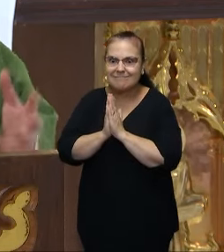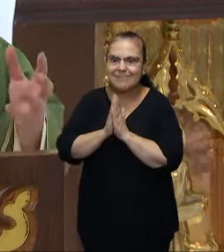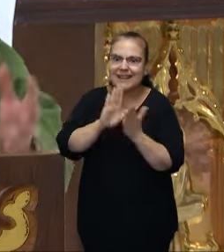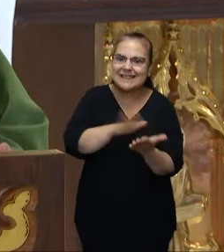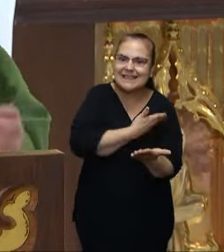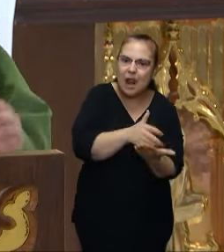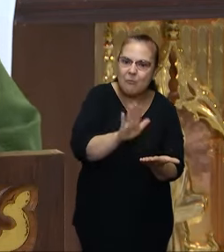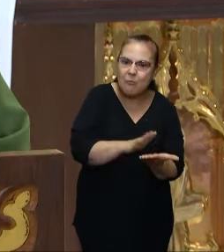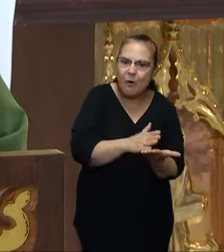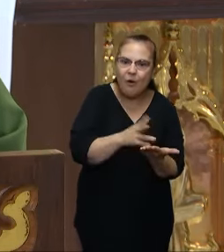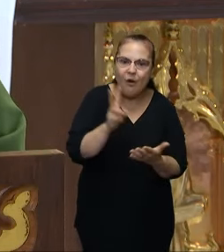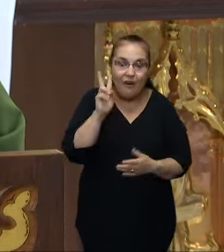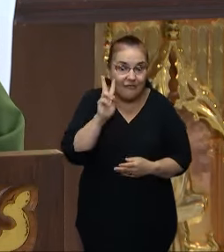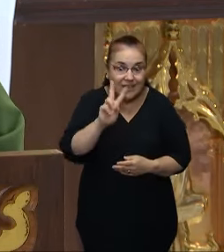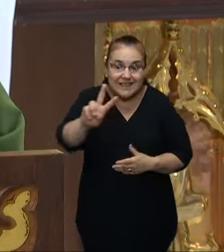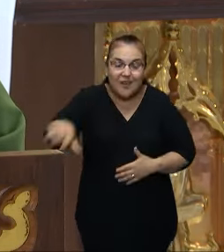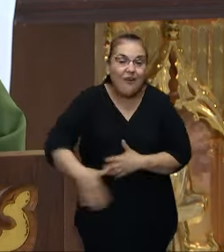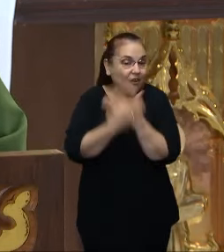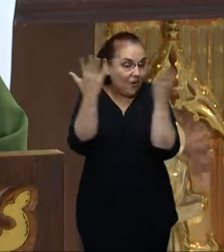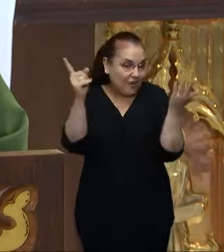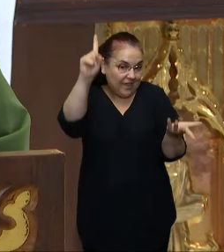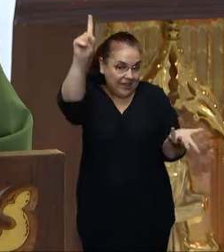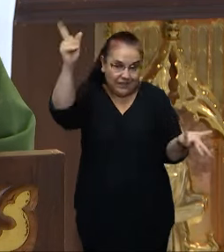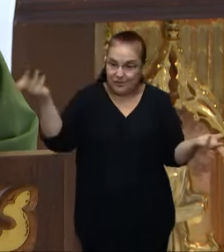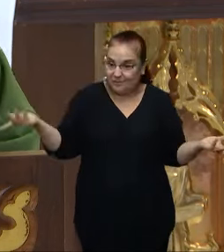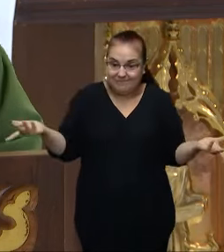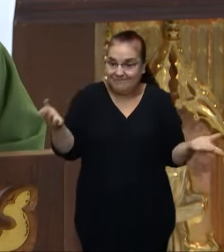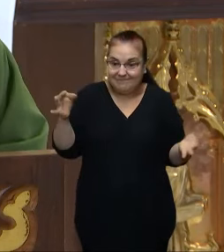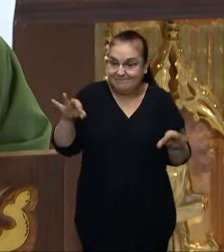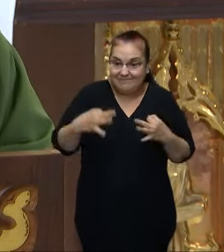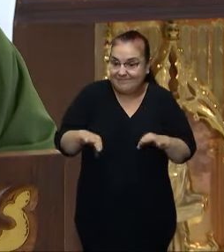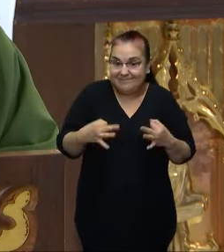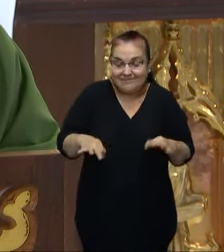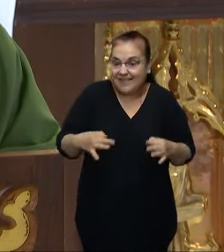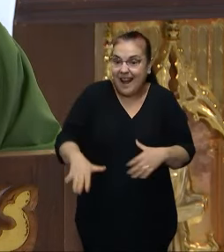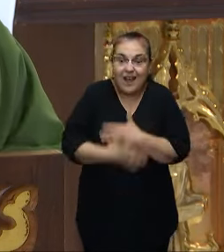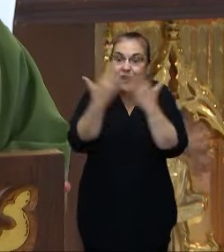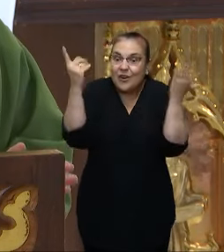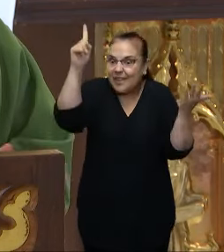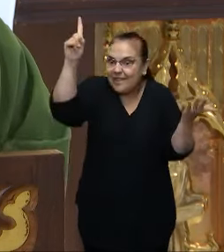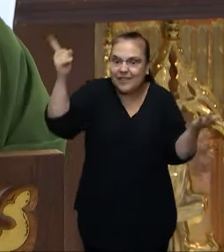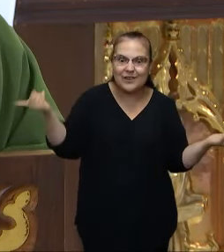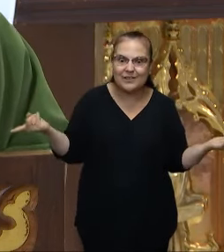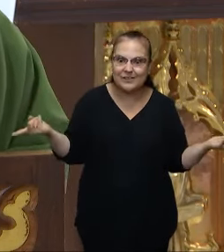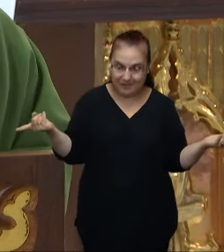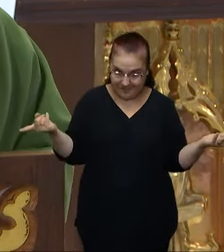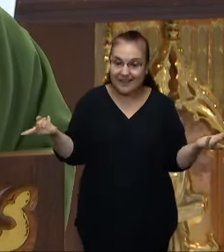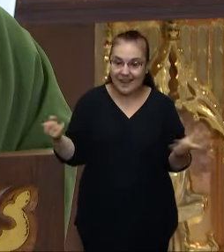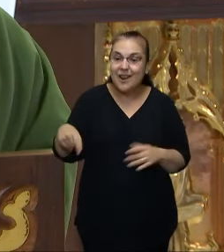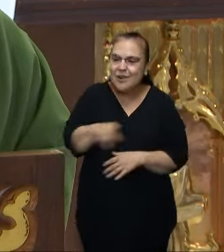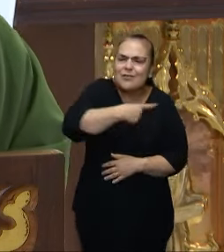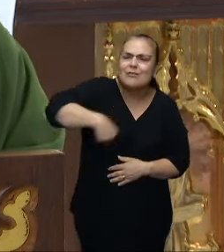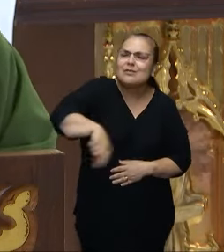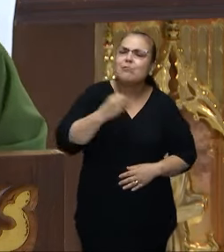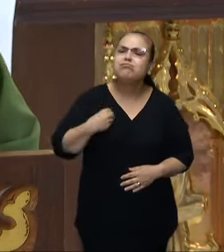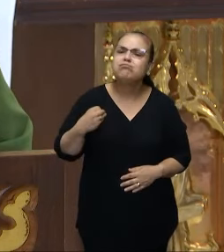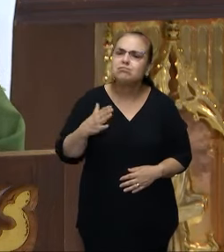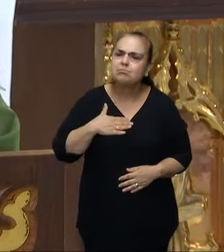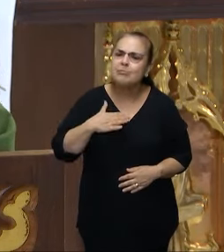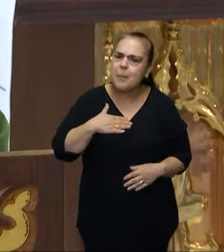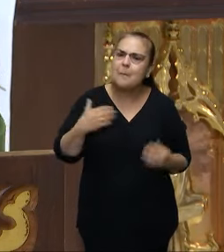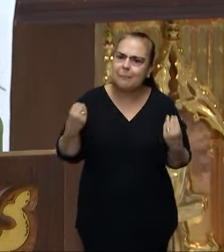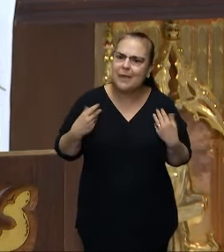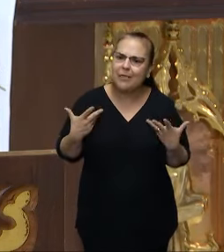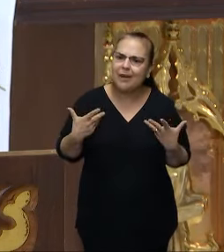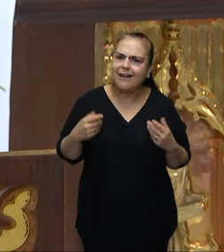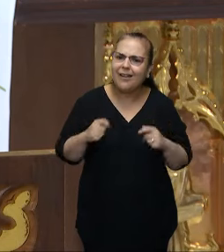una visión de la gloria de Dios la gloria de Dios que debemos dar también en nuestra propia vida dar Gloria a